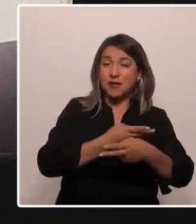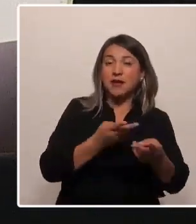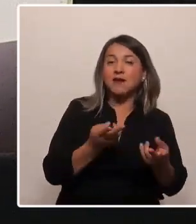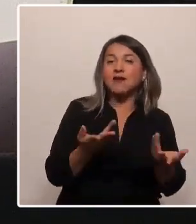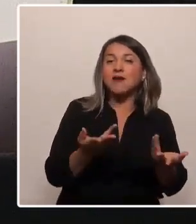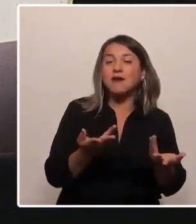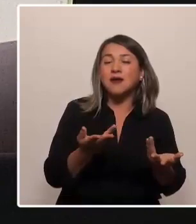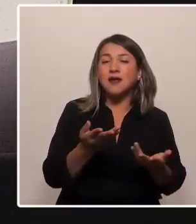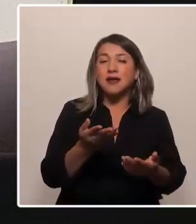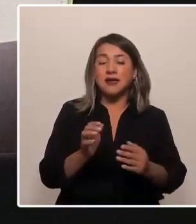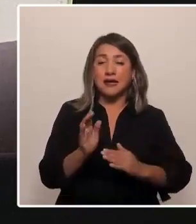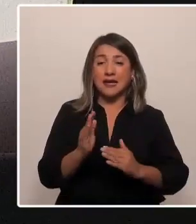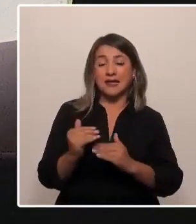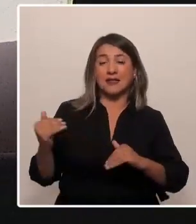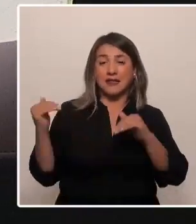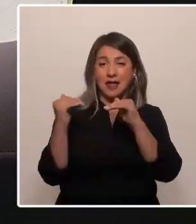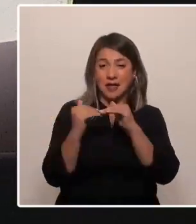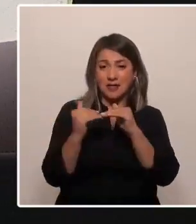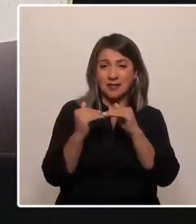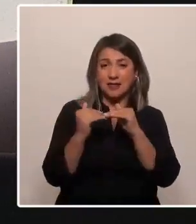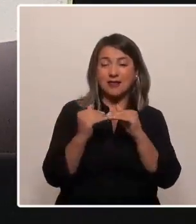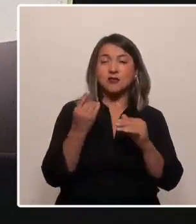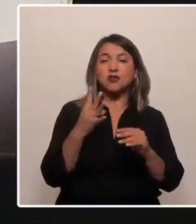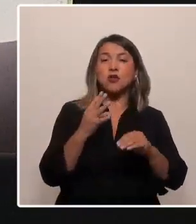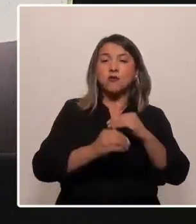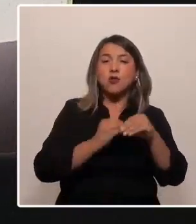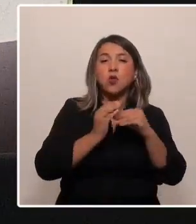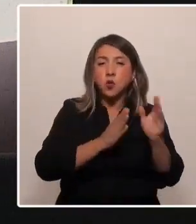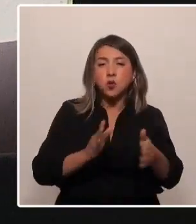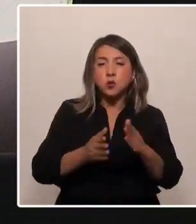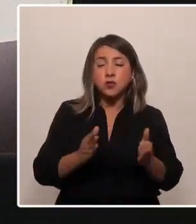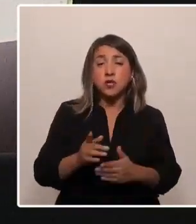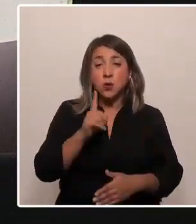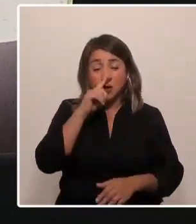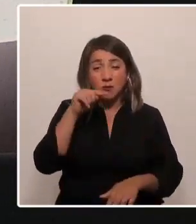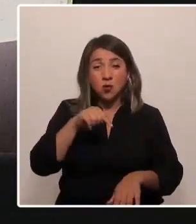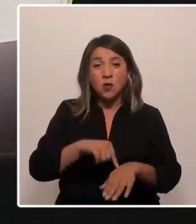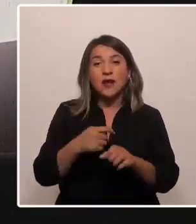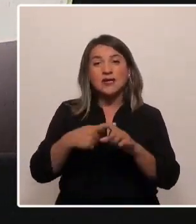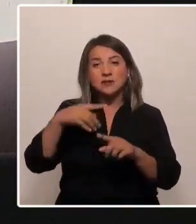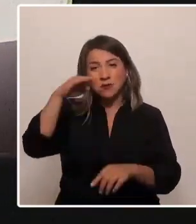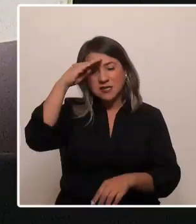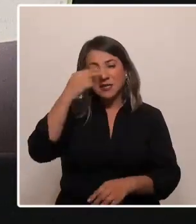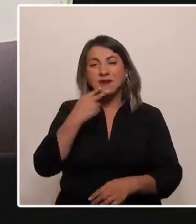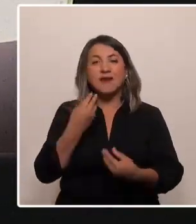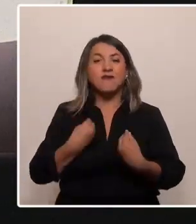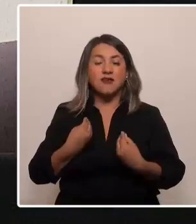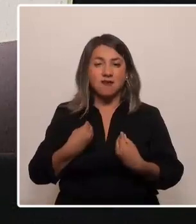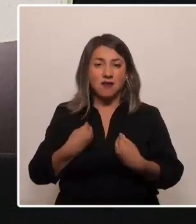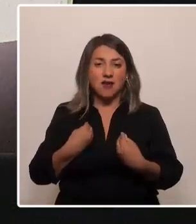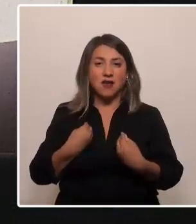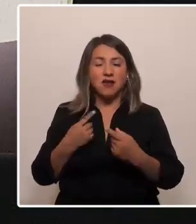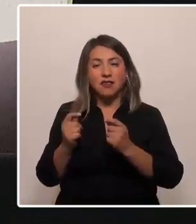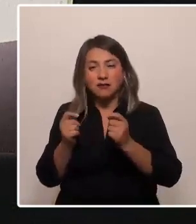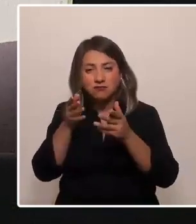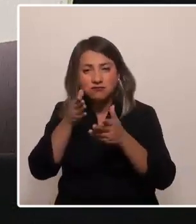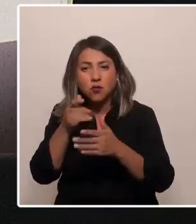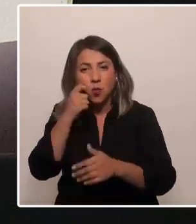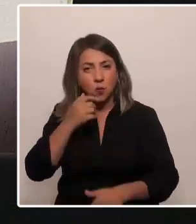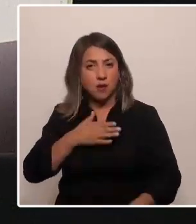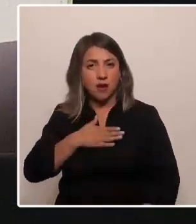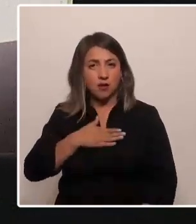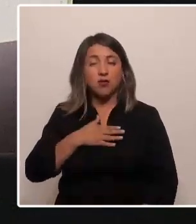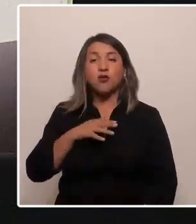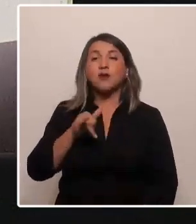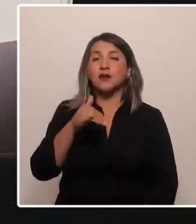estándares gerencialistas y productivistas, dejando en último lugar la experiencia vivida y el trato humano. Por otro lado,